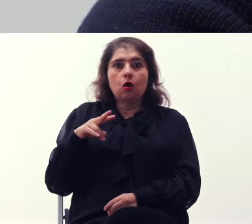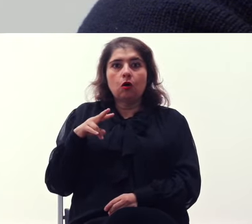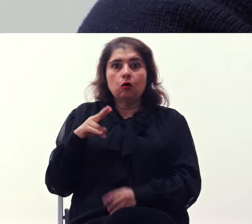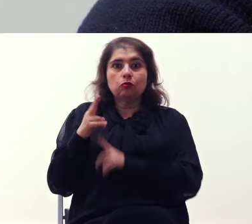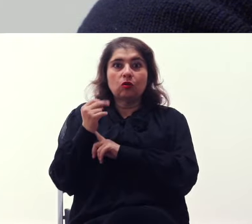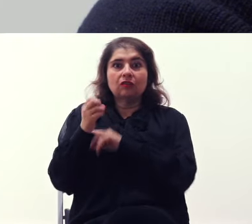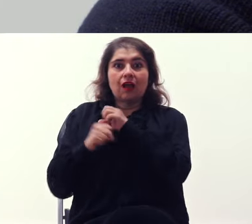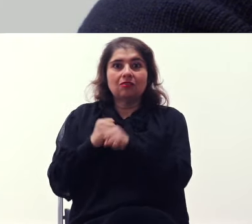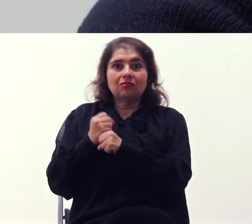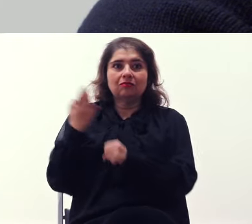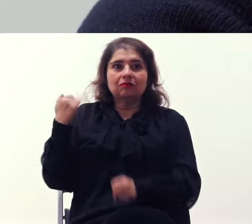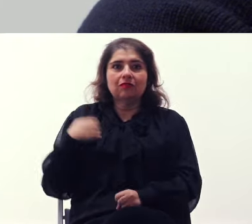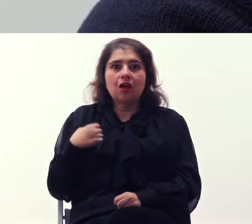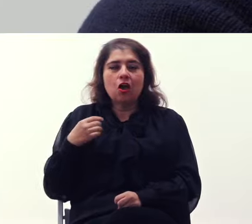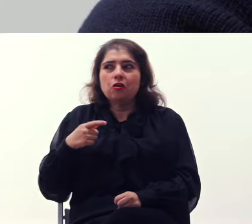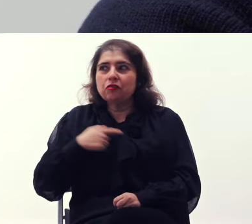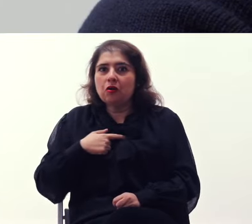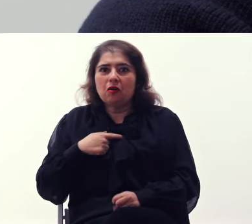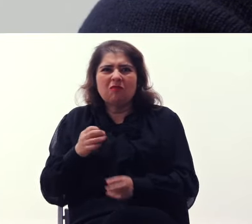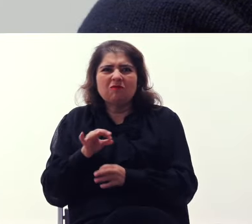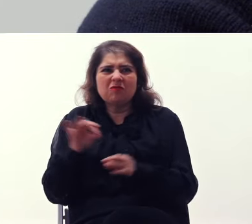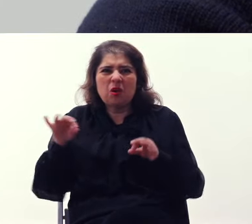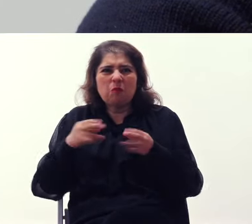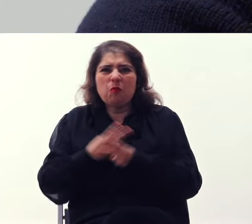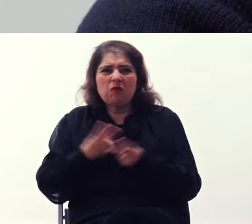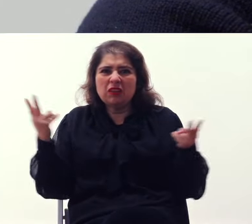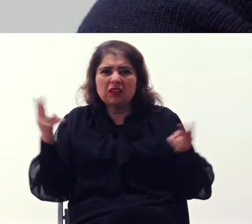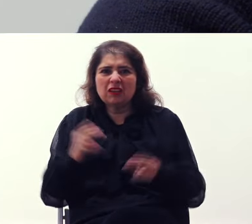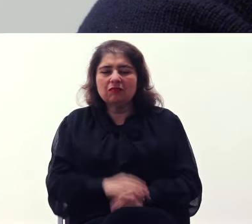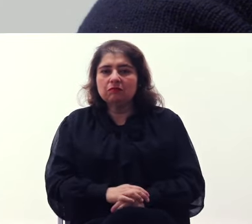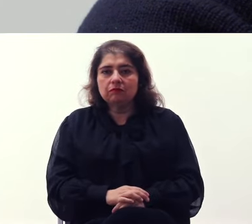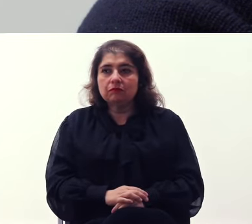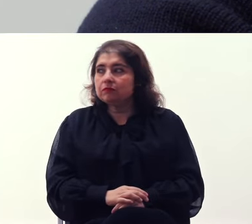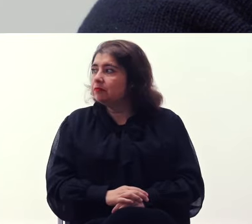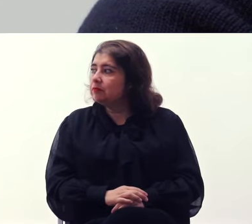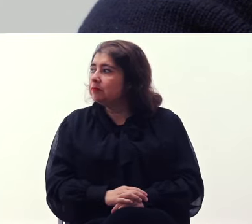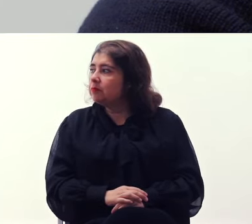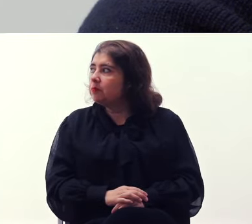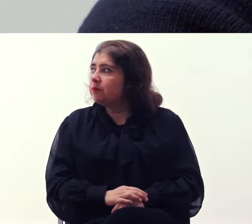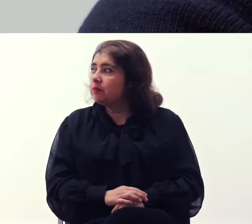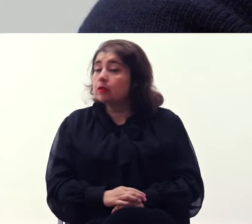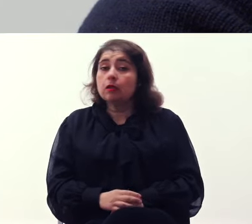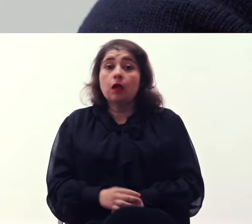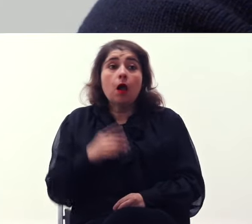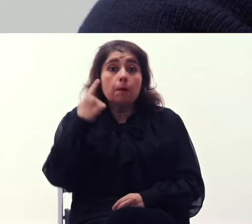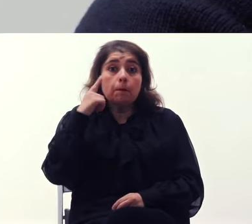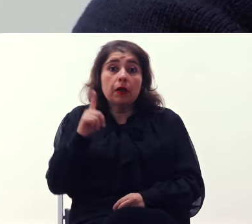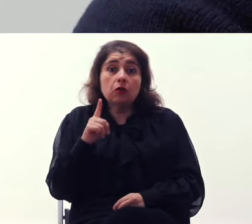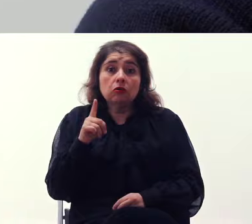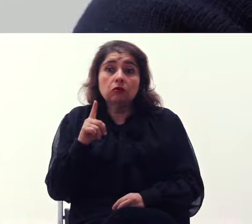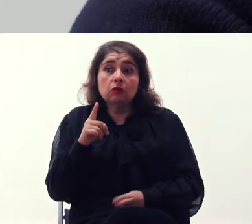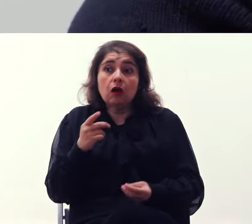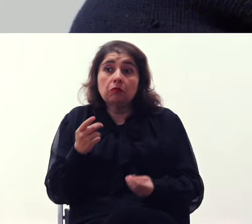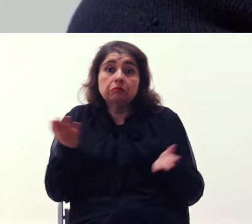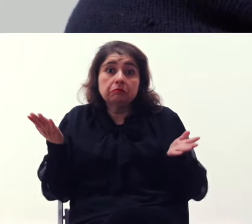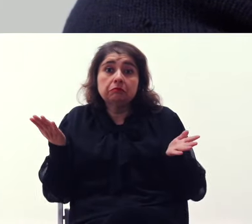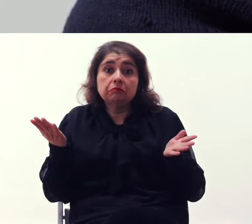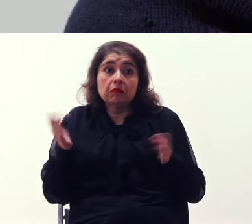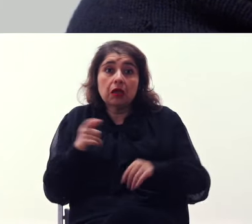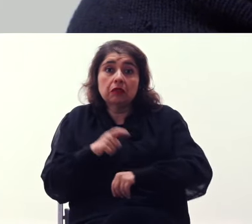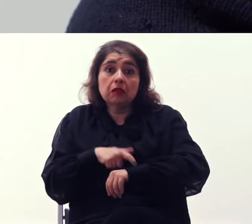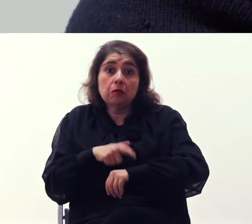que realmente nunca publiqué ni nunca edité mayormente. Es algo totalmente inédito que bueno,